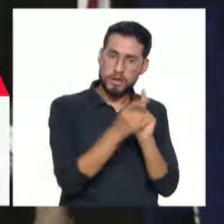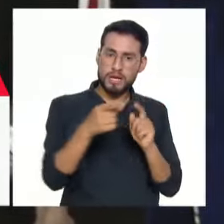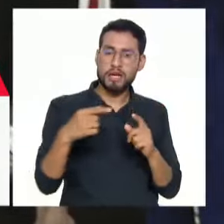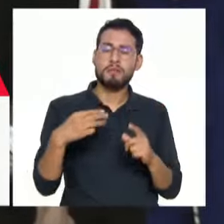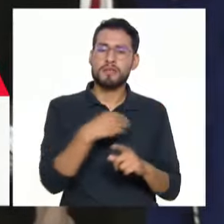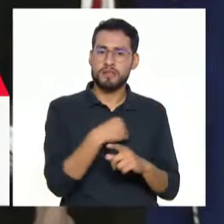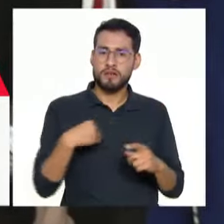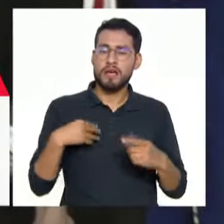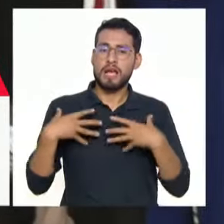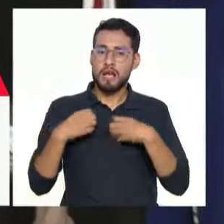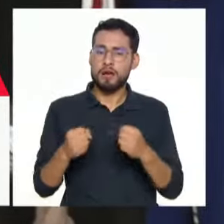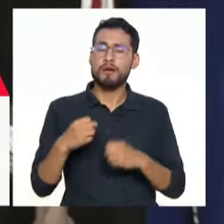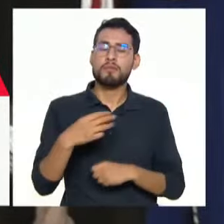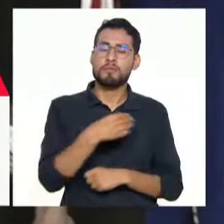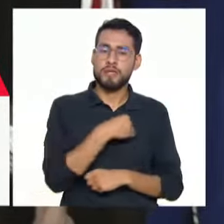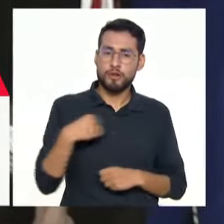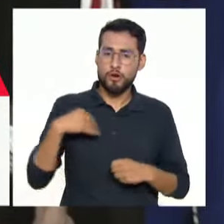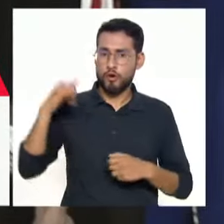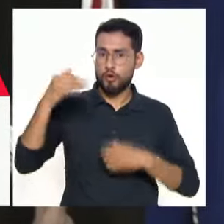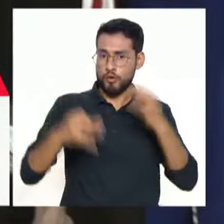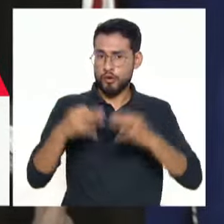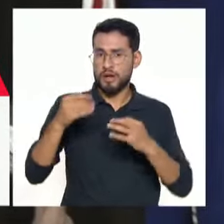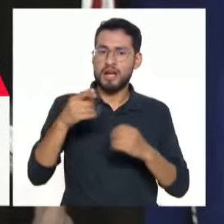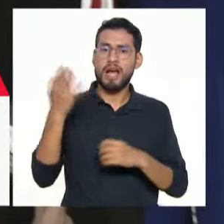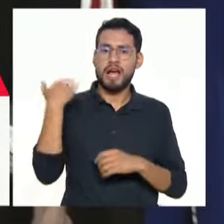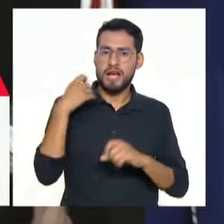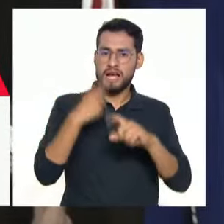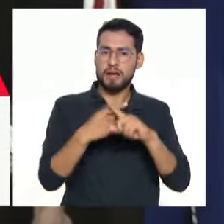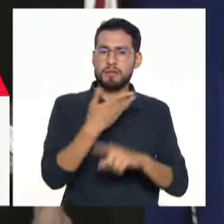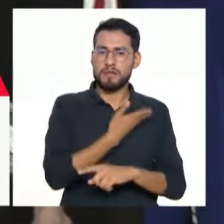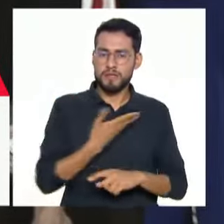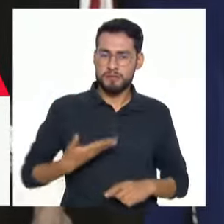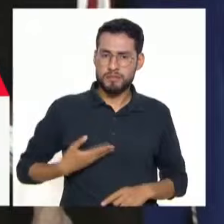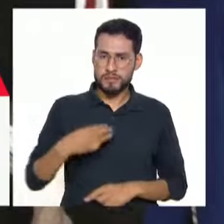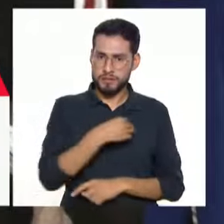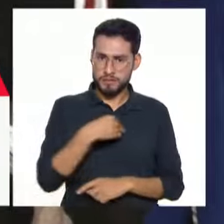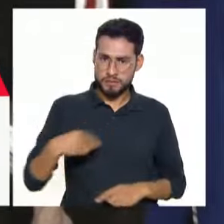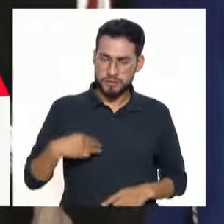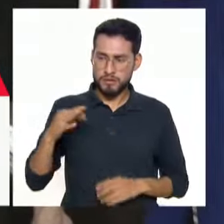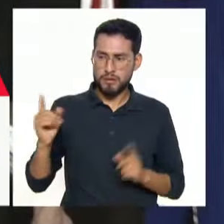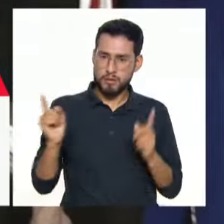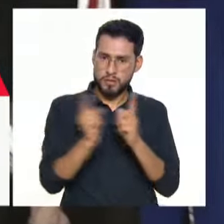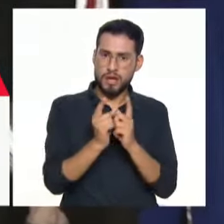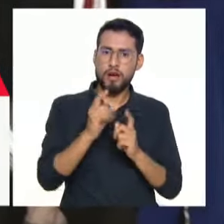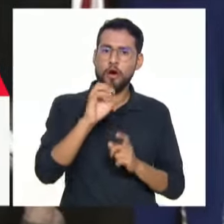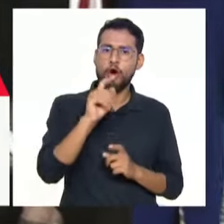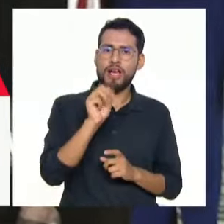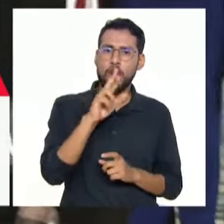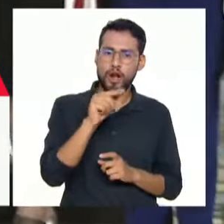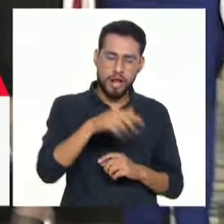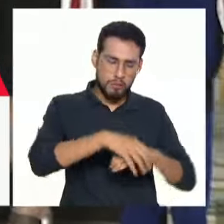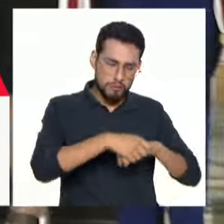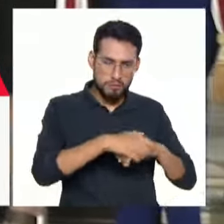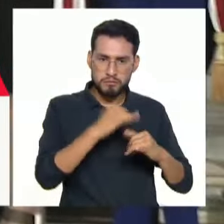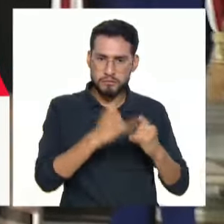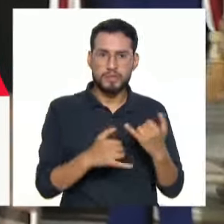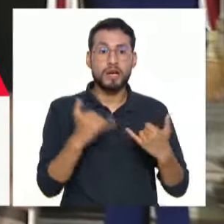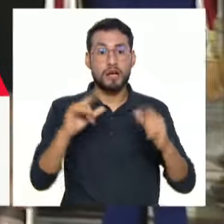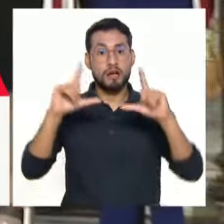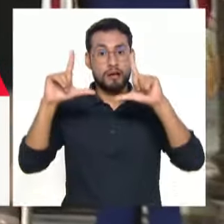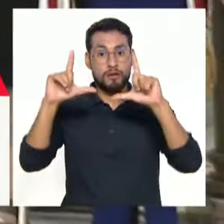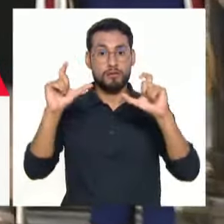ministro de Justicia, se acercan hasta el ex presidente del Consejo de Ministros, Alberto Otárola, para saludarlo. Se procede a la